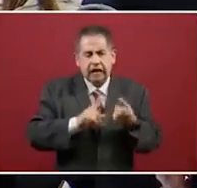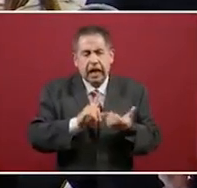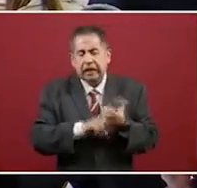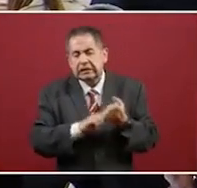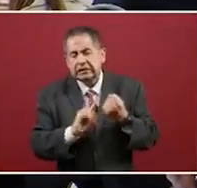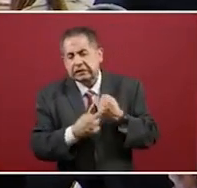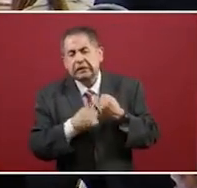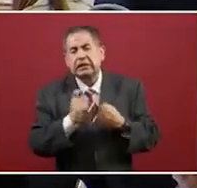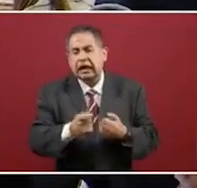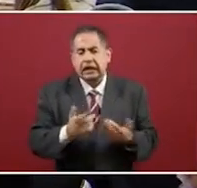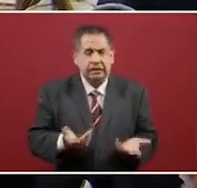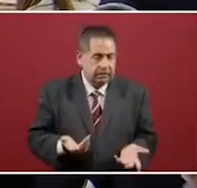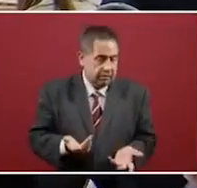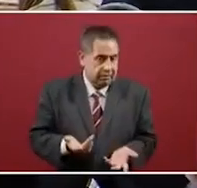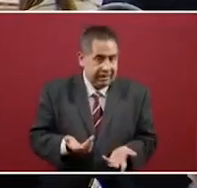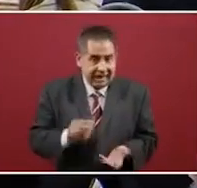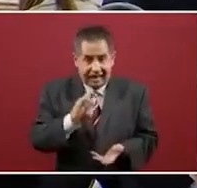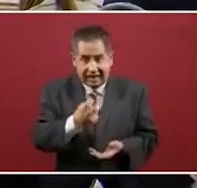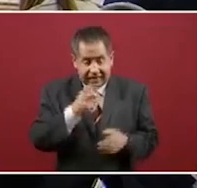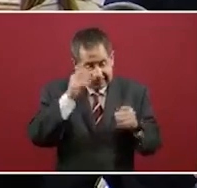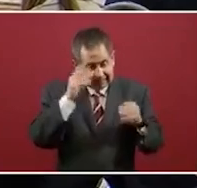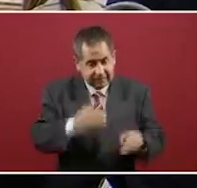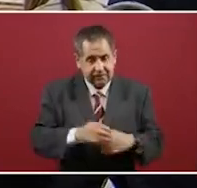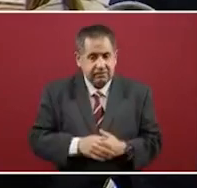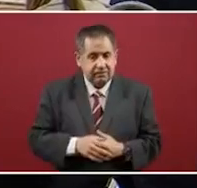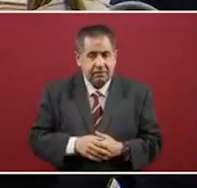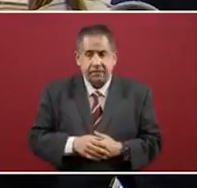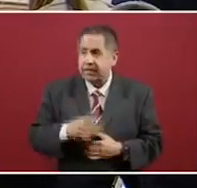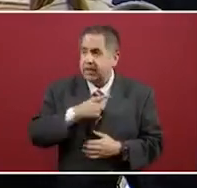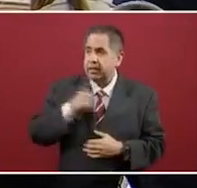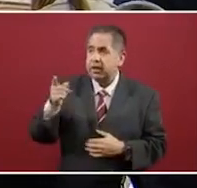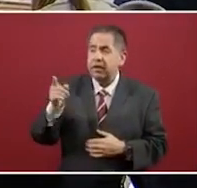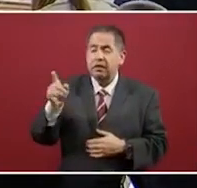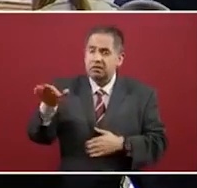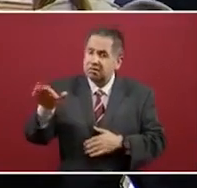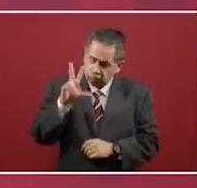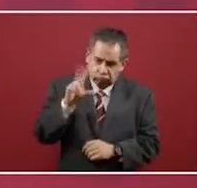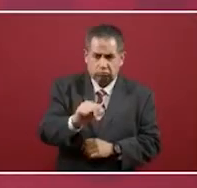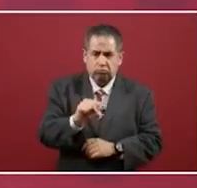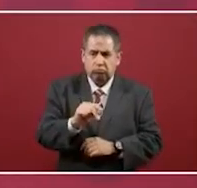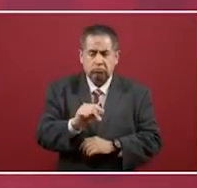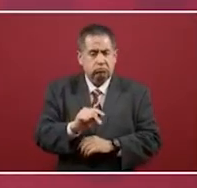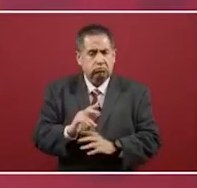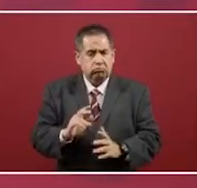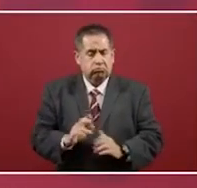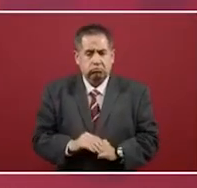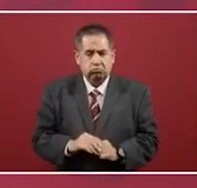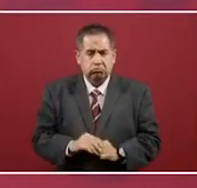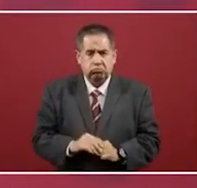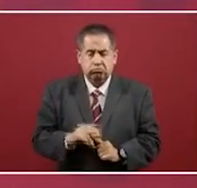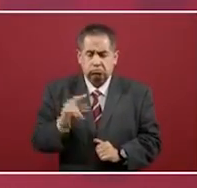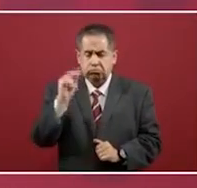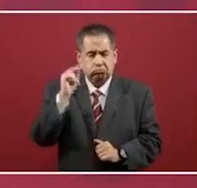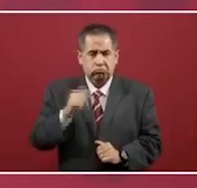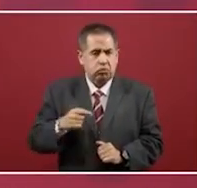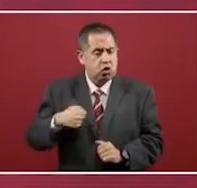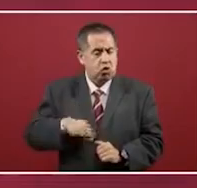El presidente Andrés Manuel López Obrador negó de manera rotunda negociar con organizaciones criminales.